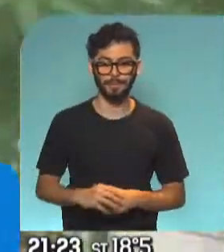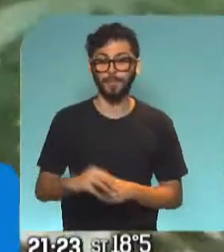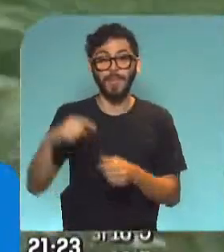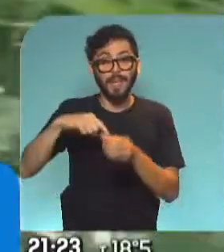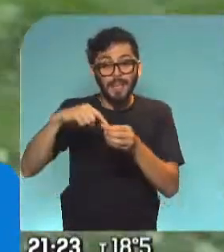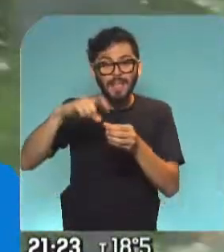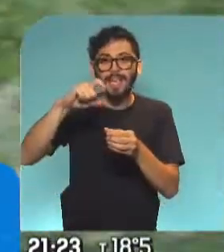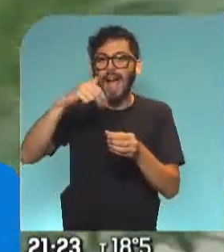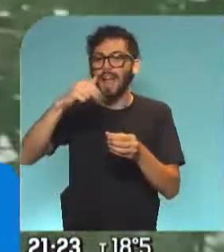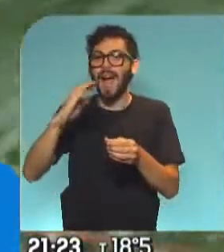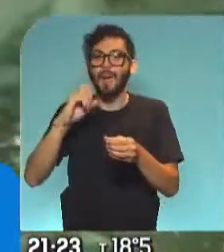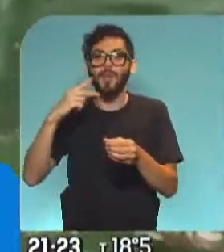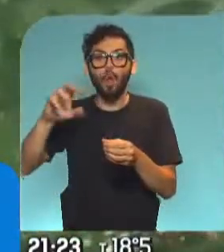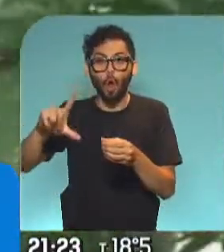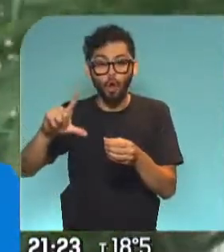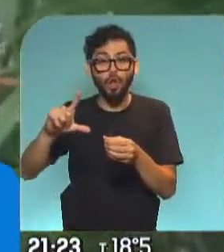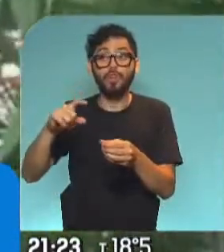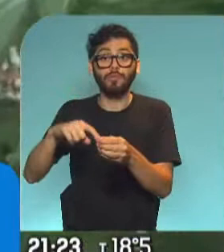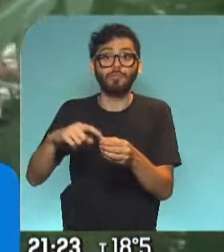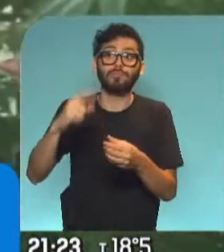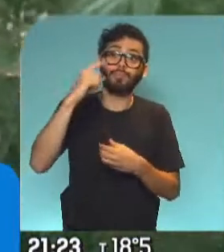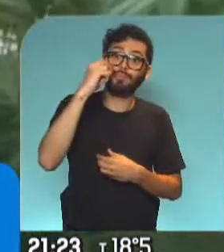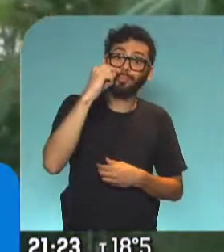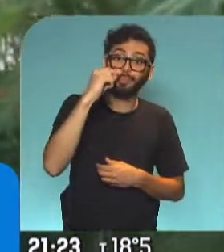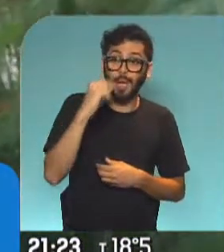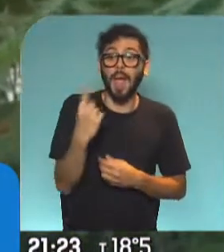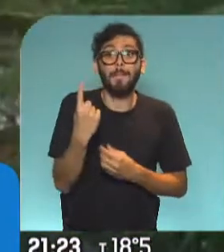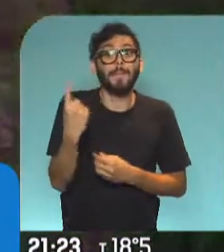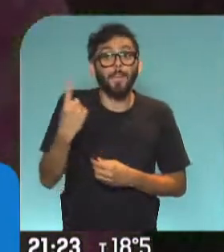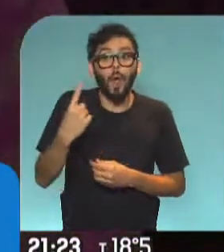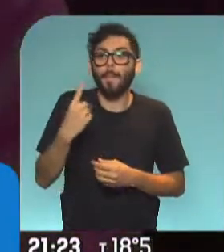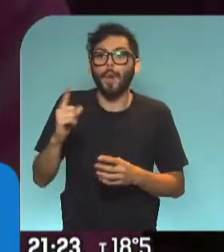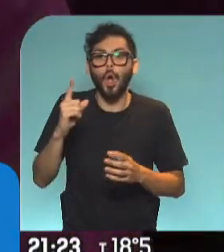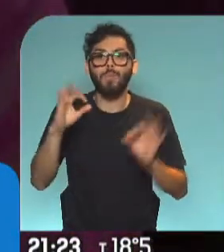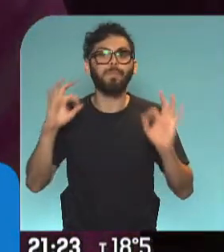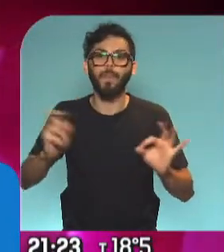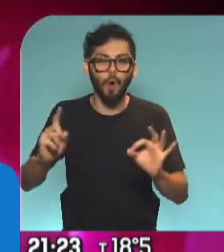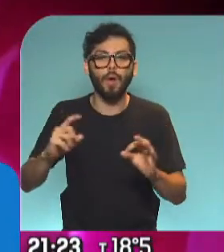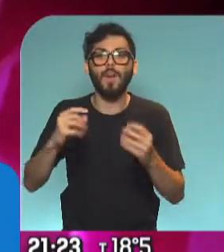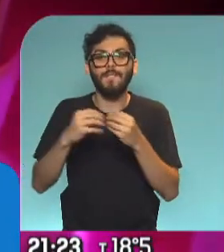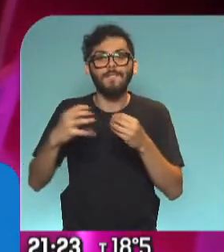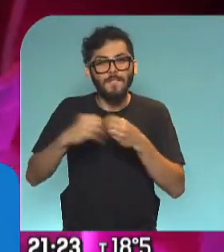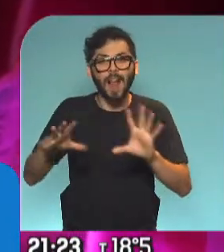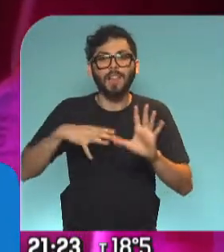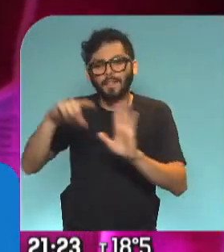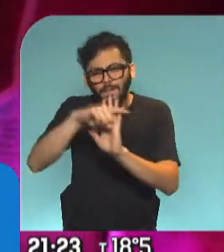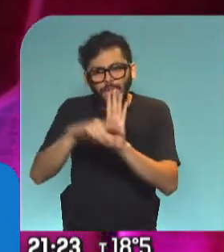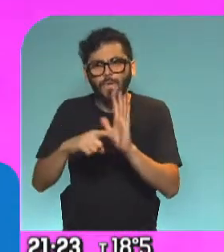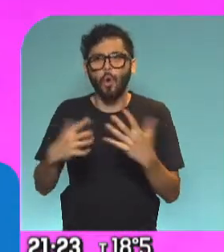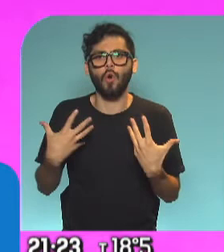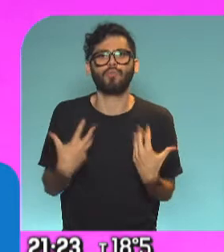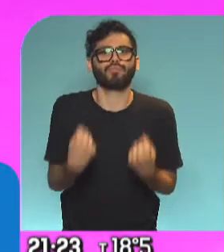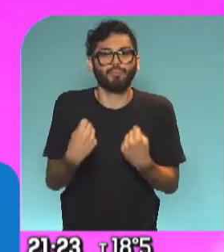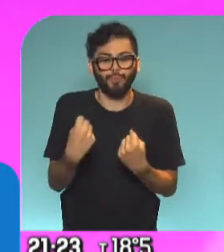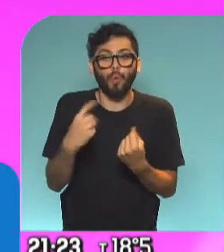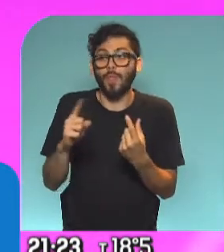embargo, no son la panacea. Deben monitorearse las formulaciones y las indicaciones de utilización, aclara la doctora, que es